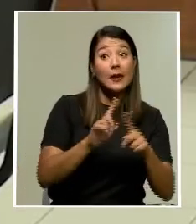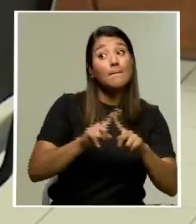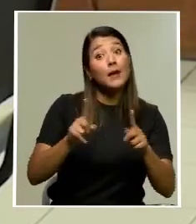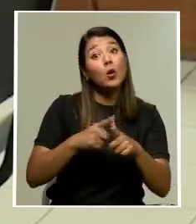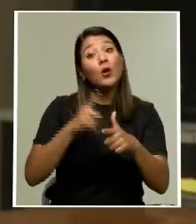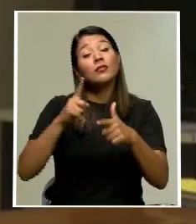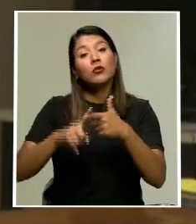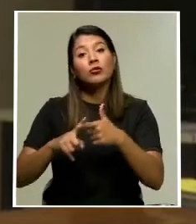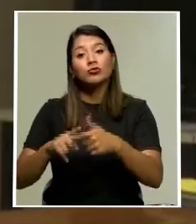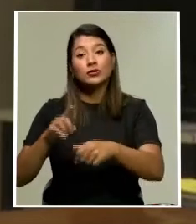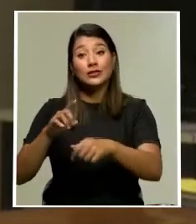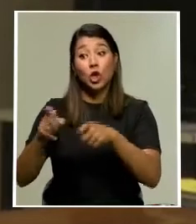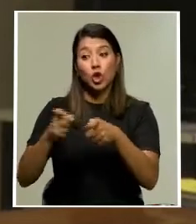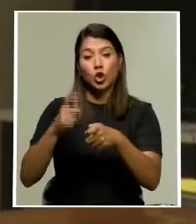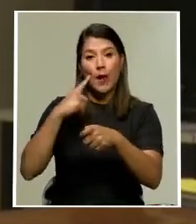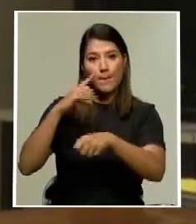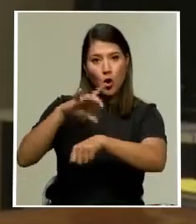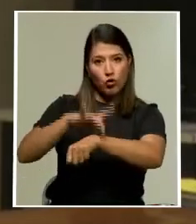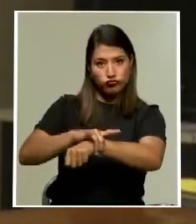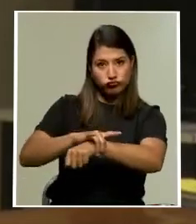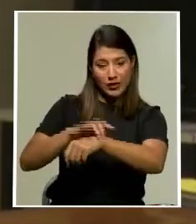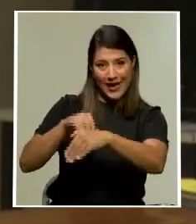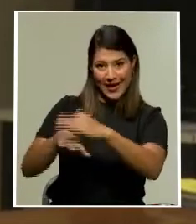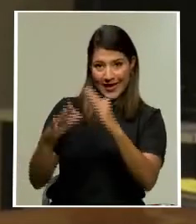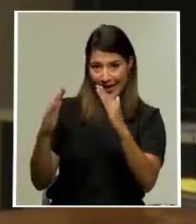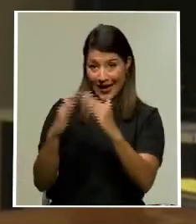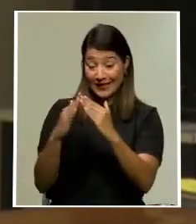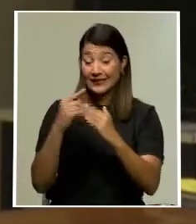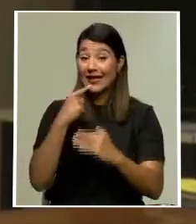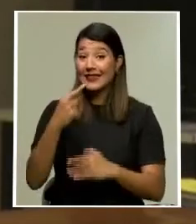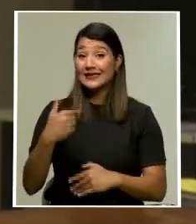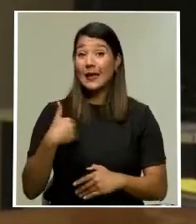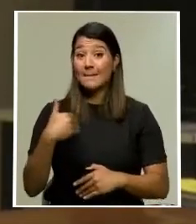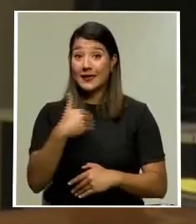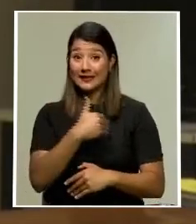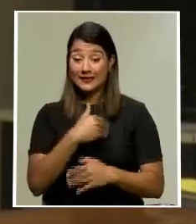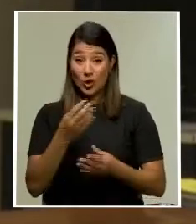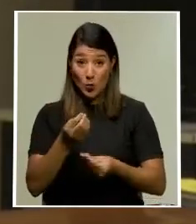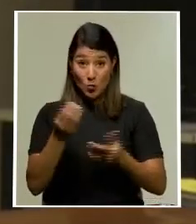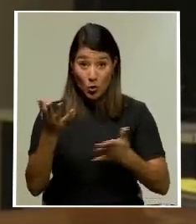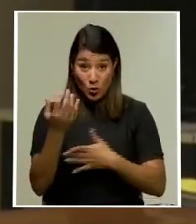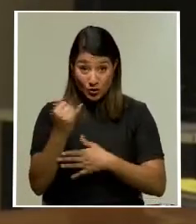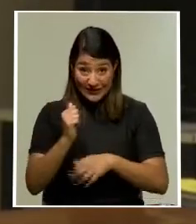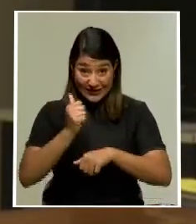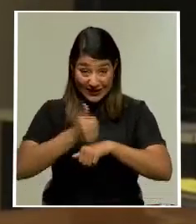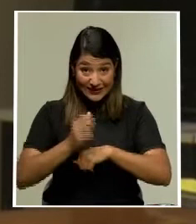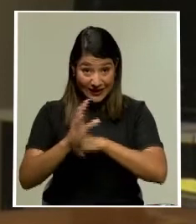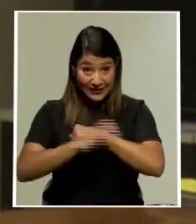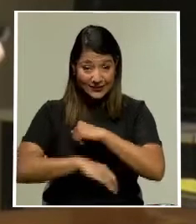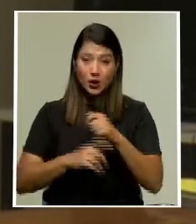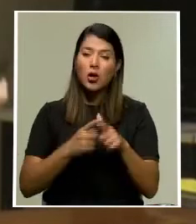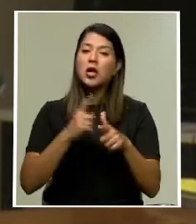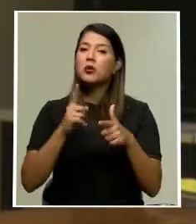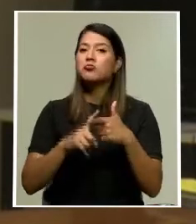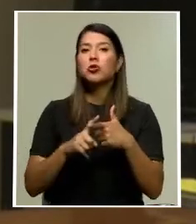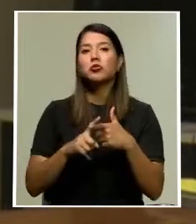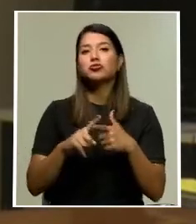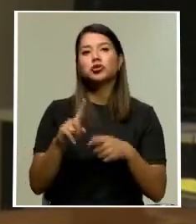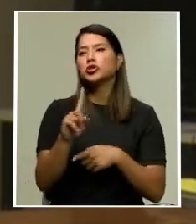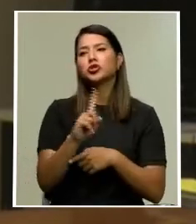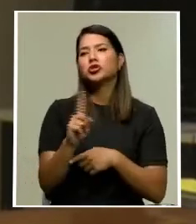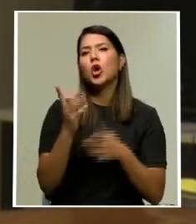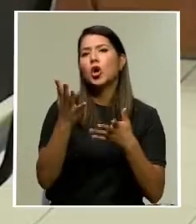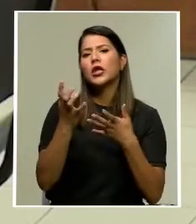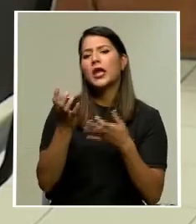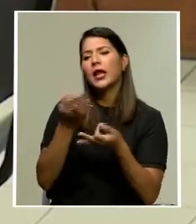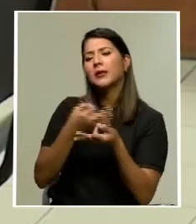disponga. Llamó la atención que el Ministerio Público señaló que de imponerse la condena, no se opondrían a una medida de sustitución de